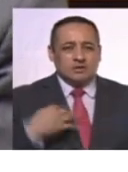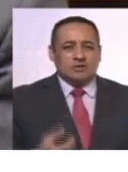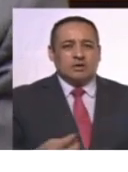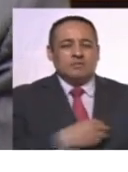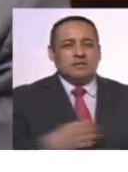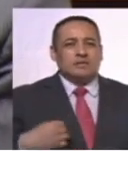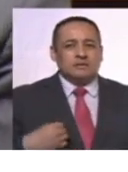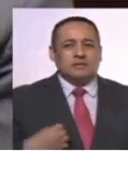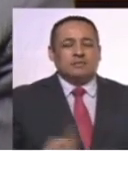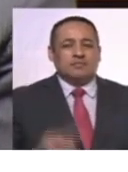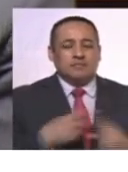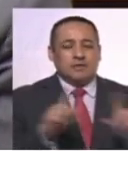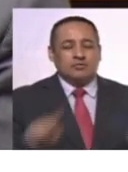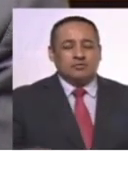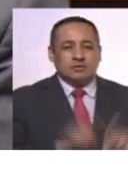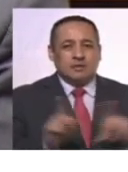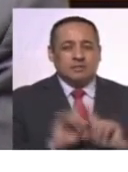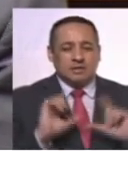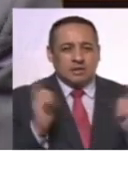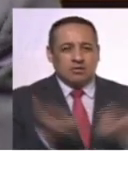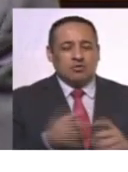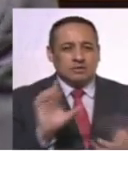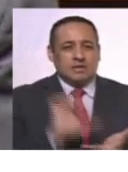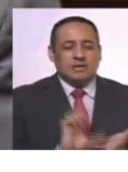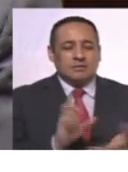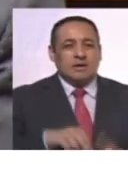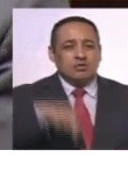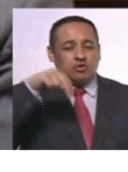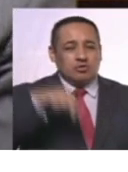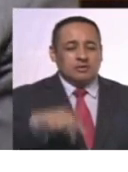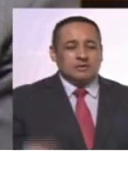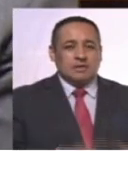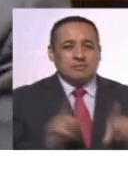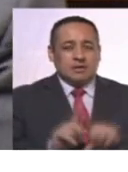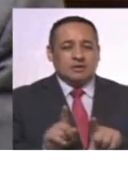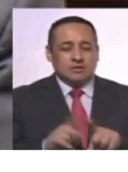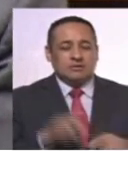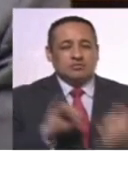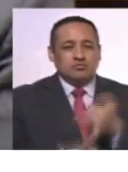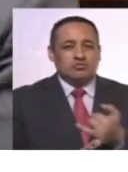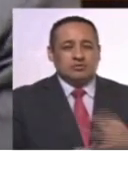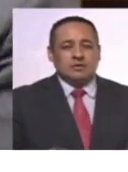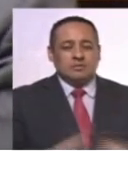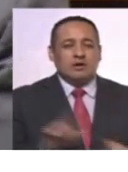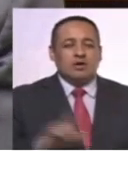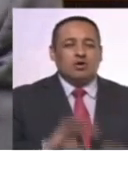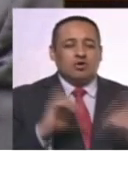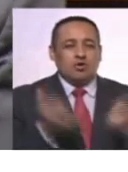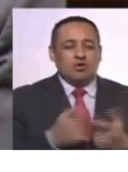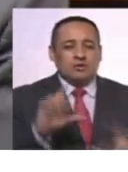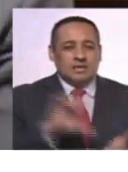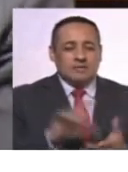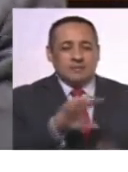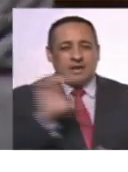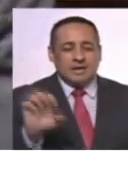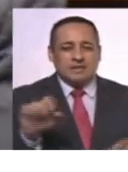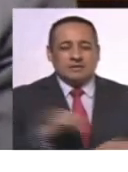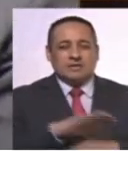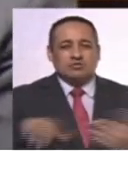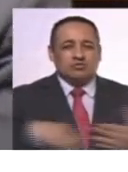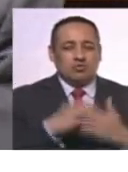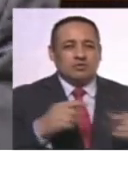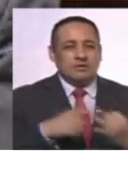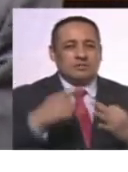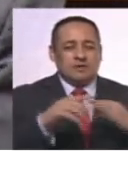ministra. Sin embargo, la Corte de Lima Norte, la Corte de Lima Sur, Corte de Lima Este, en todos los